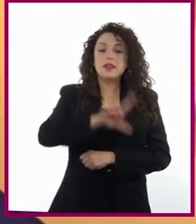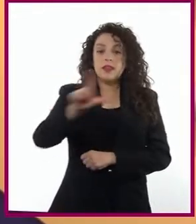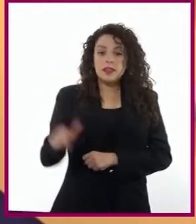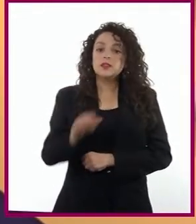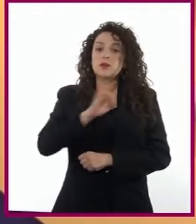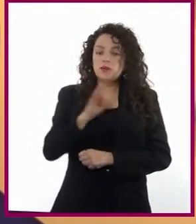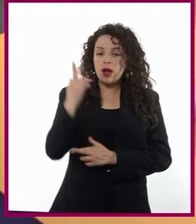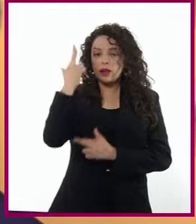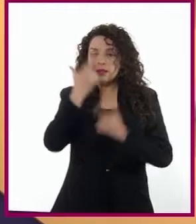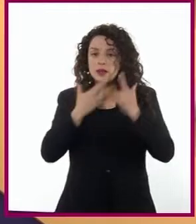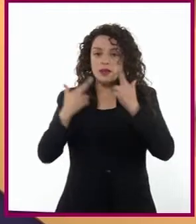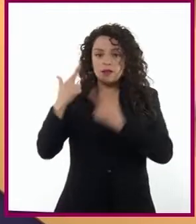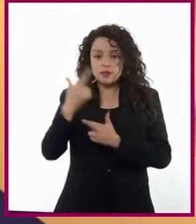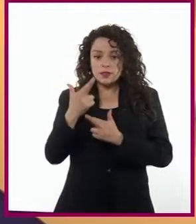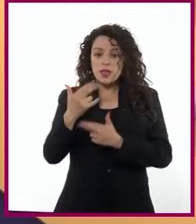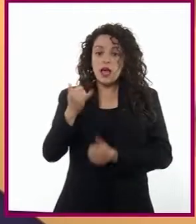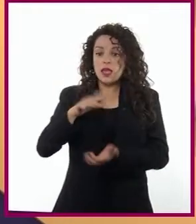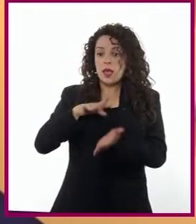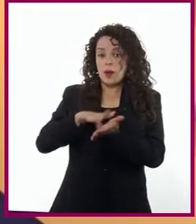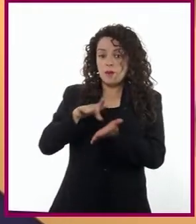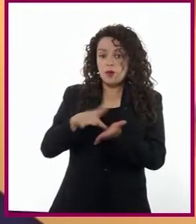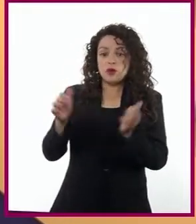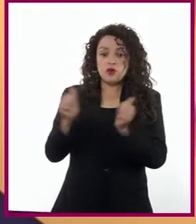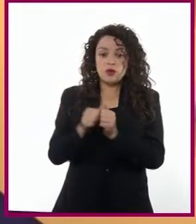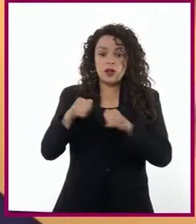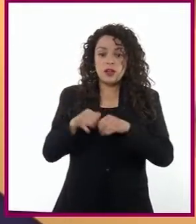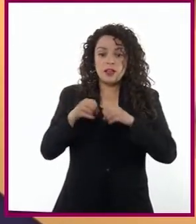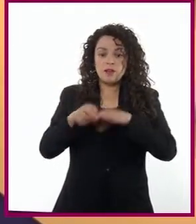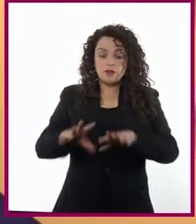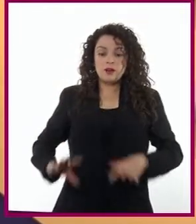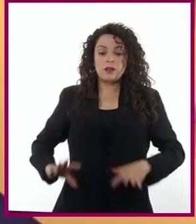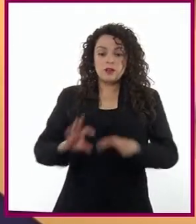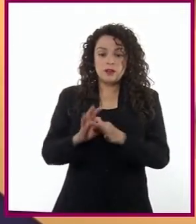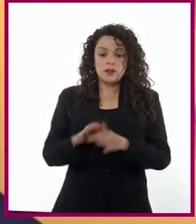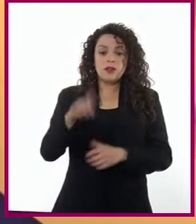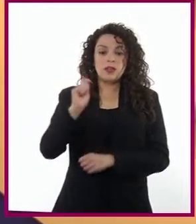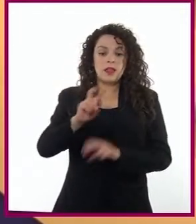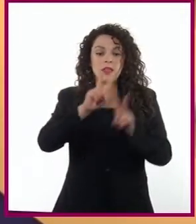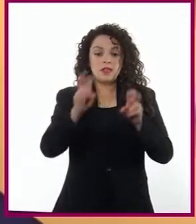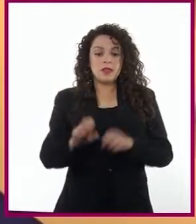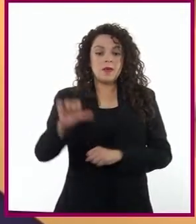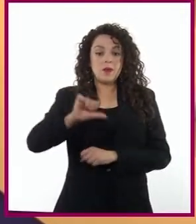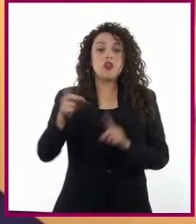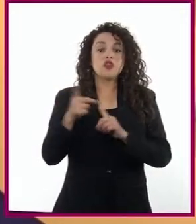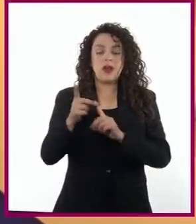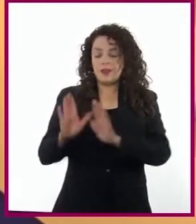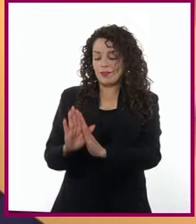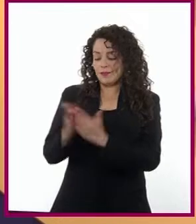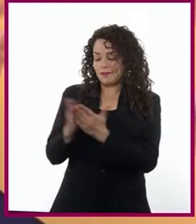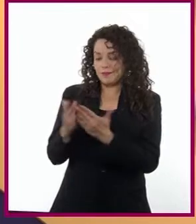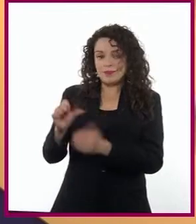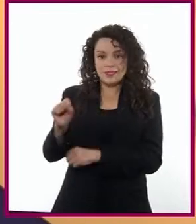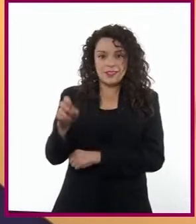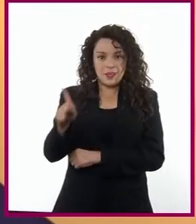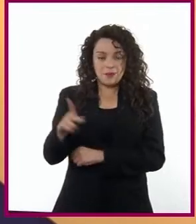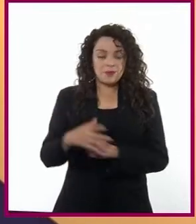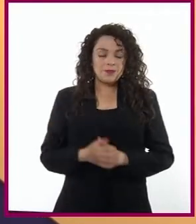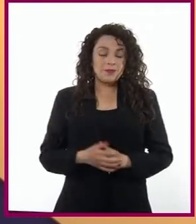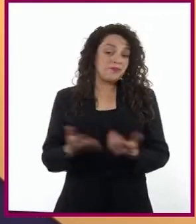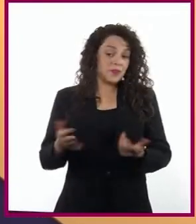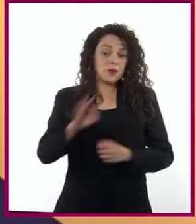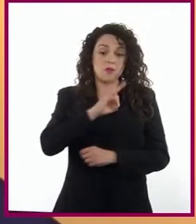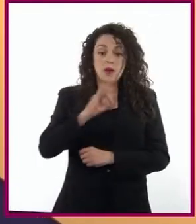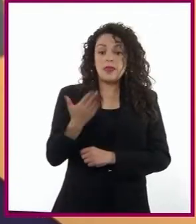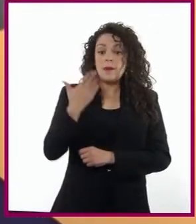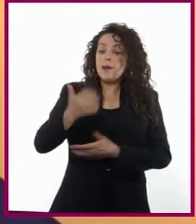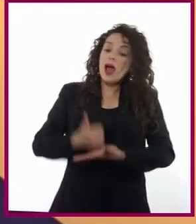podrán consultar, además de apoyarse, con la información relacionada con el tema de hoy en su libro de texto. Asimismo, pueden